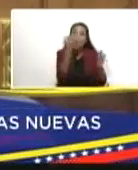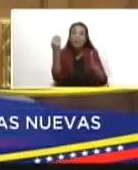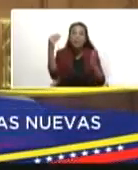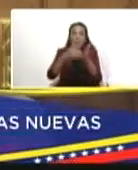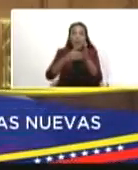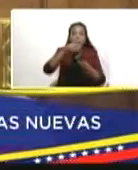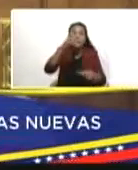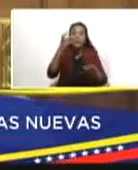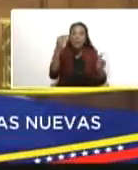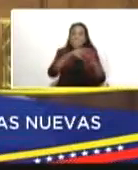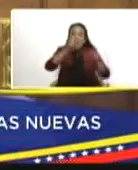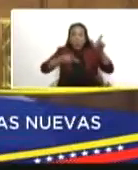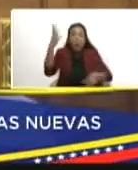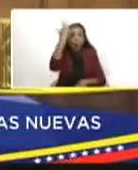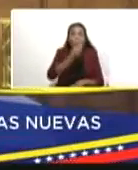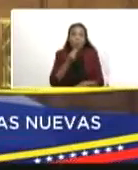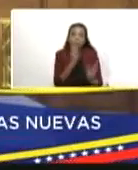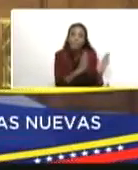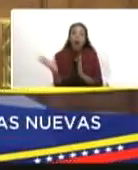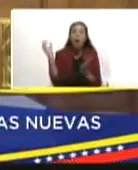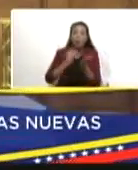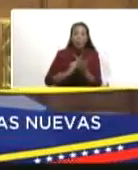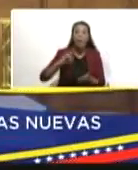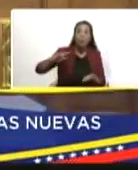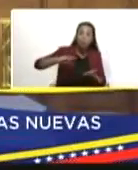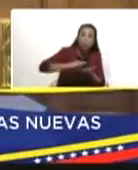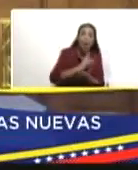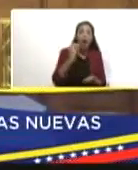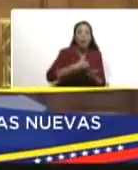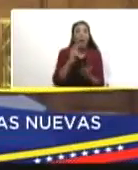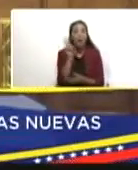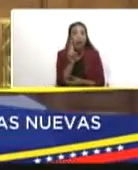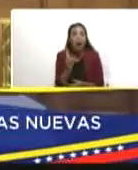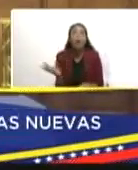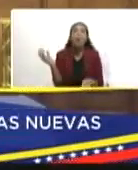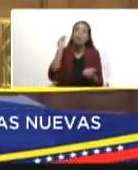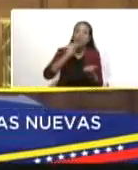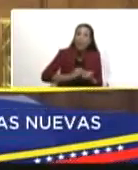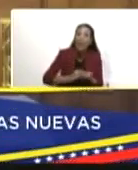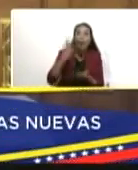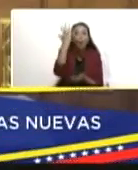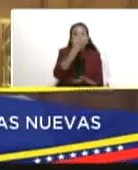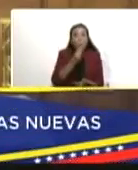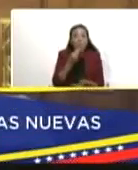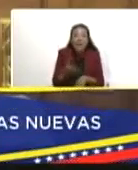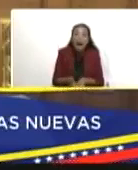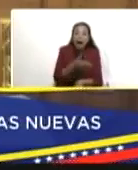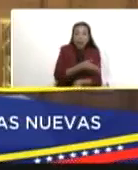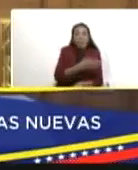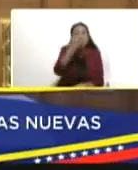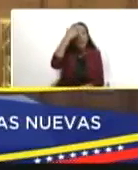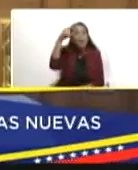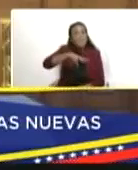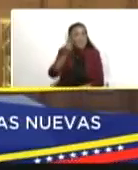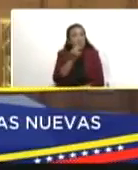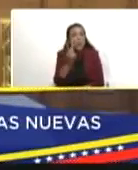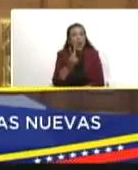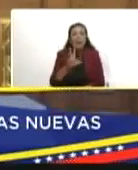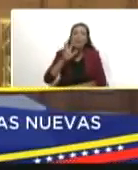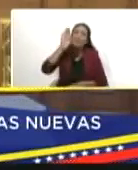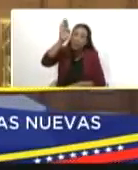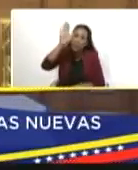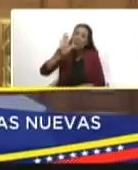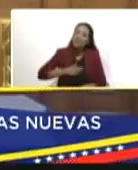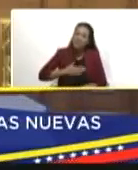900,000 en el plan vuelta a la patria y otros planes porque saben que en Venezuela es la tierra del